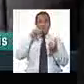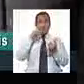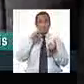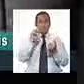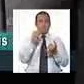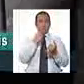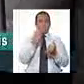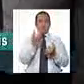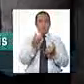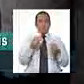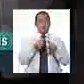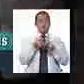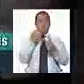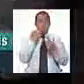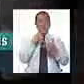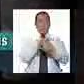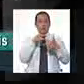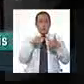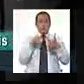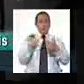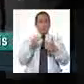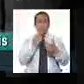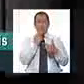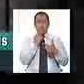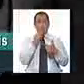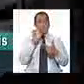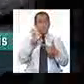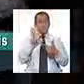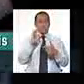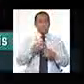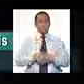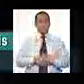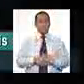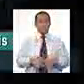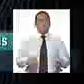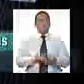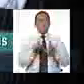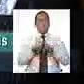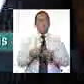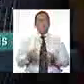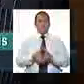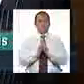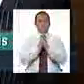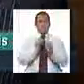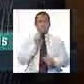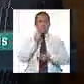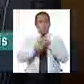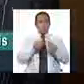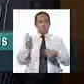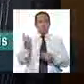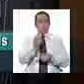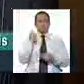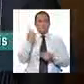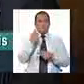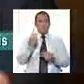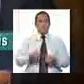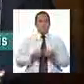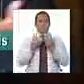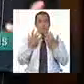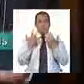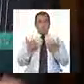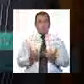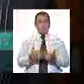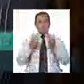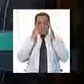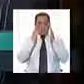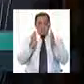papa negra y una papa blanca, ¿no? Con los mismos sabores y todo eso que involucra, ¿no? Y, ministro, ¿cuál sería la invocación final a la ciudadanía? Bueno, que esté atenta, que